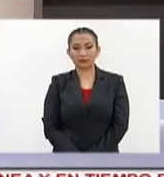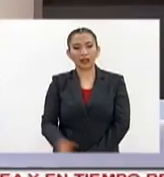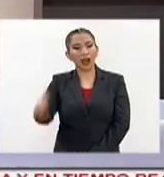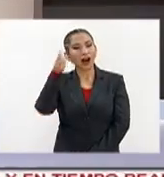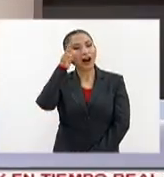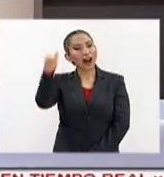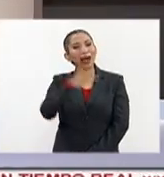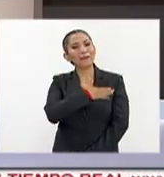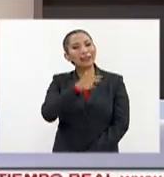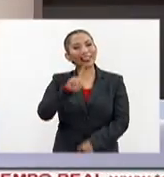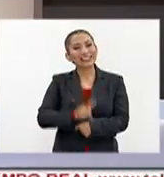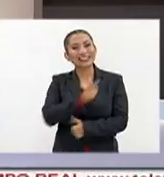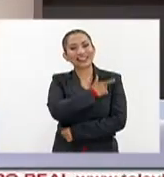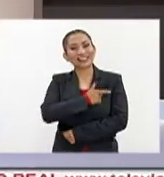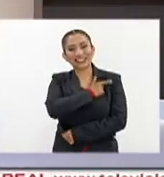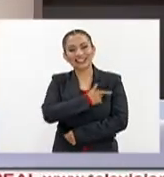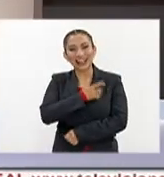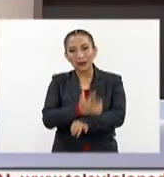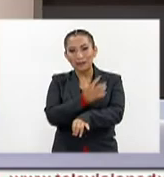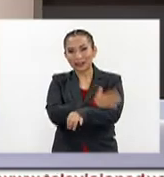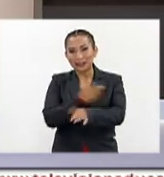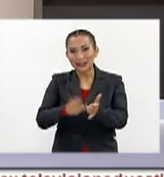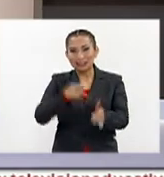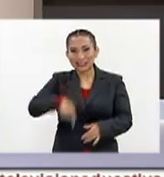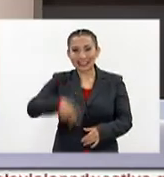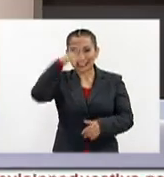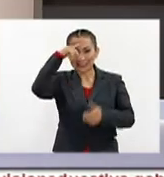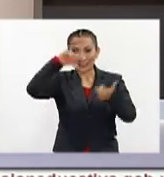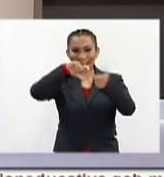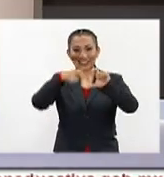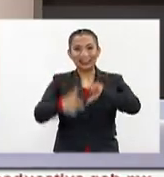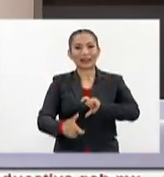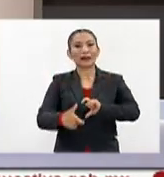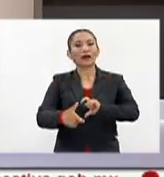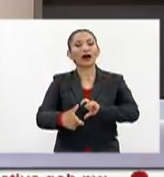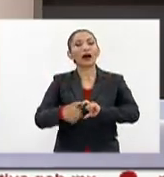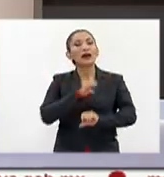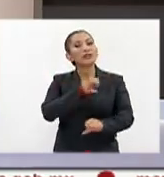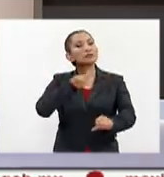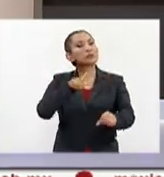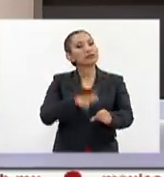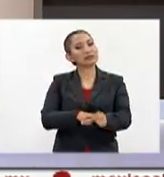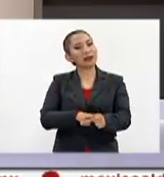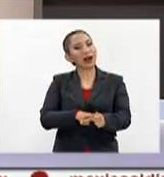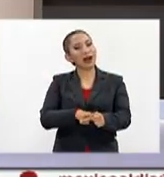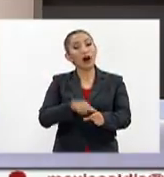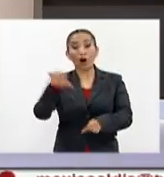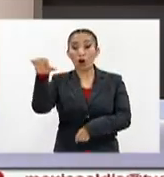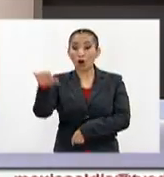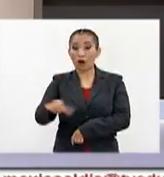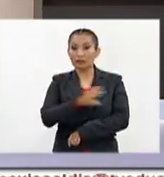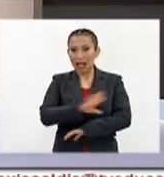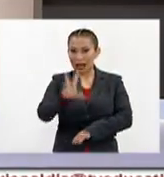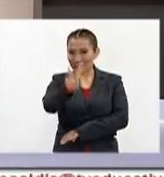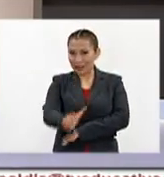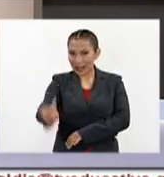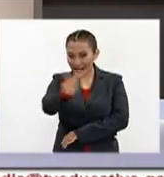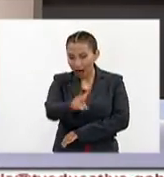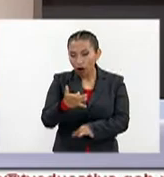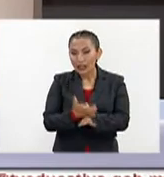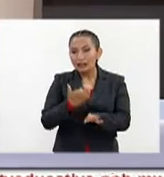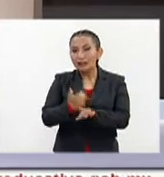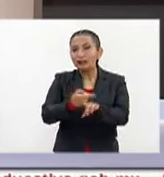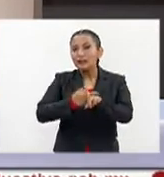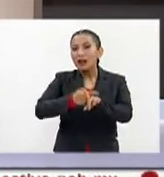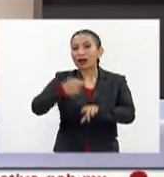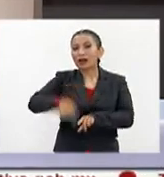Hola, ¿qué tal? Muy buenos días. Qué gusto que nos acompañen en una edición más de México al Día, especialmente el día de hoy, que ya es viernes. En este